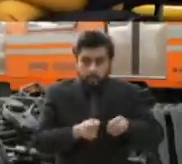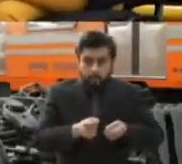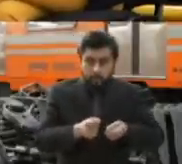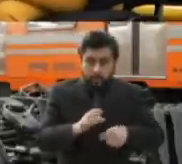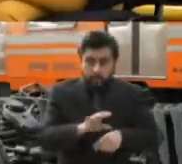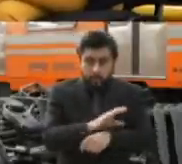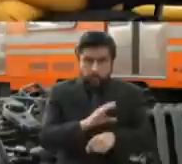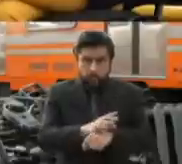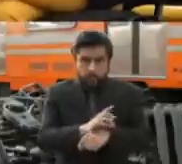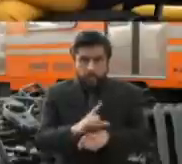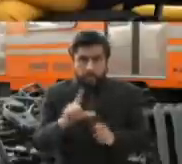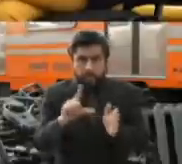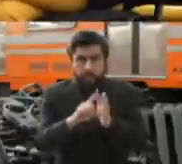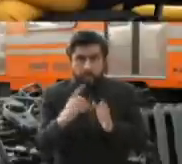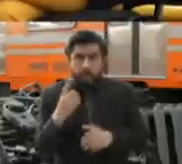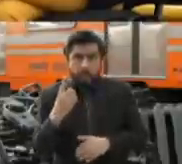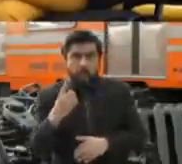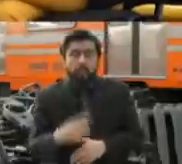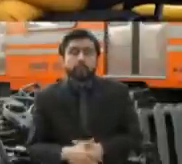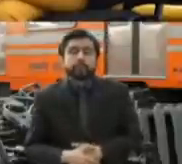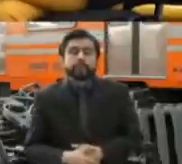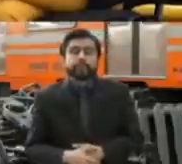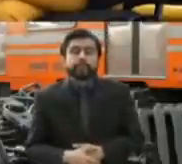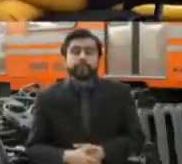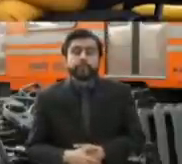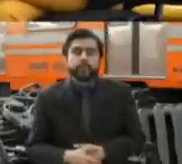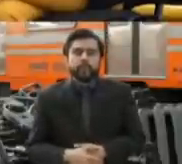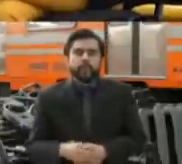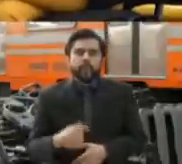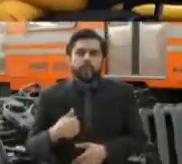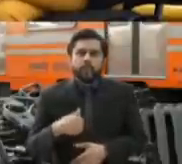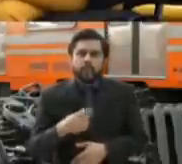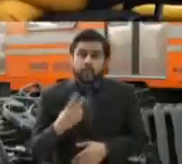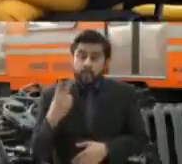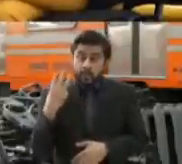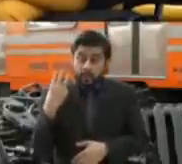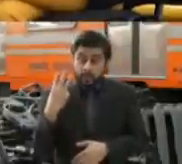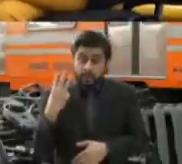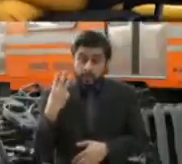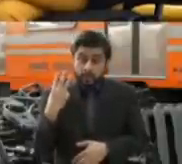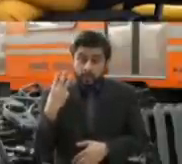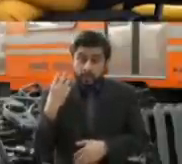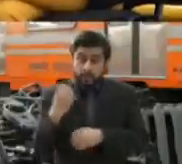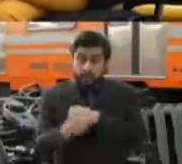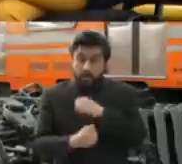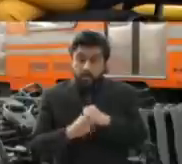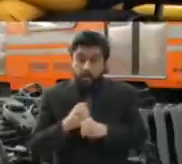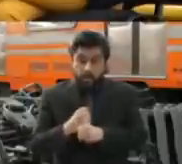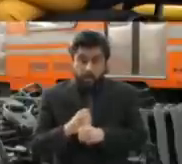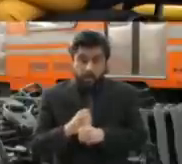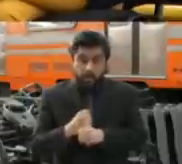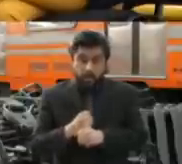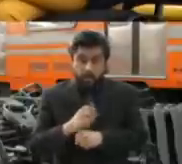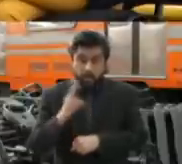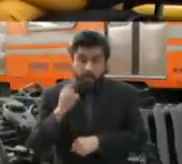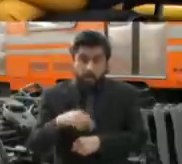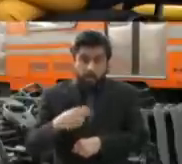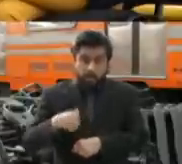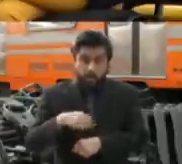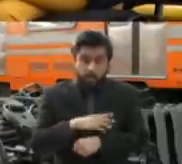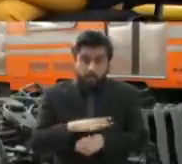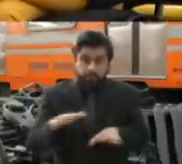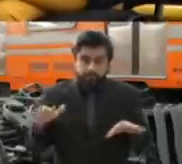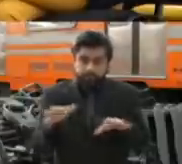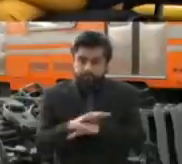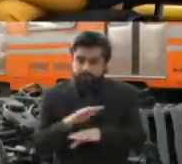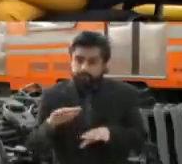Entonces, de lo que se tenía, en 3 años vamos a dejar una condición completamente nueva. Y